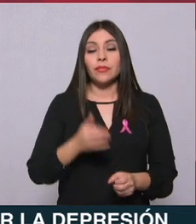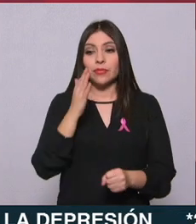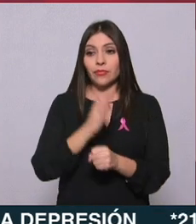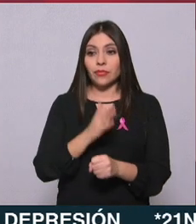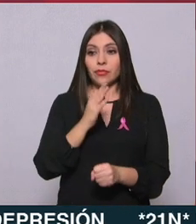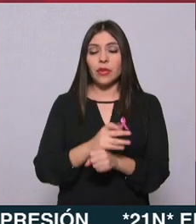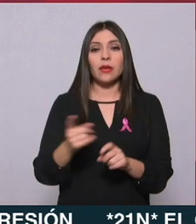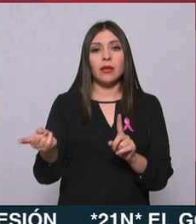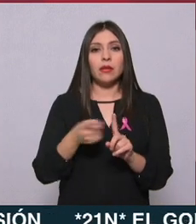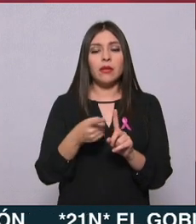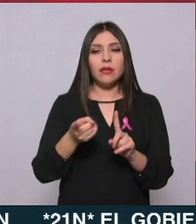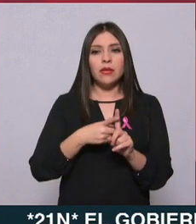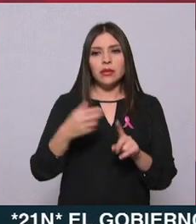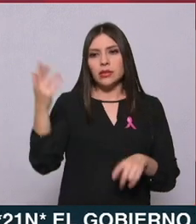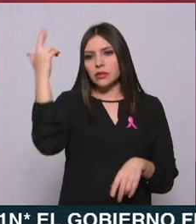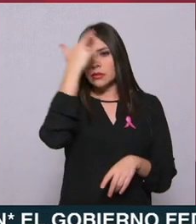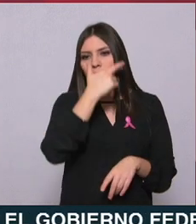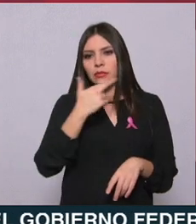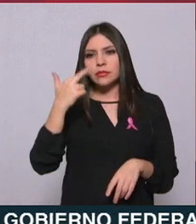para